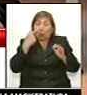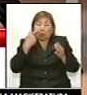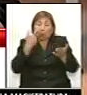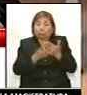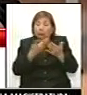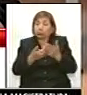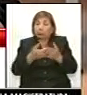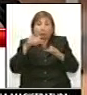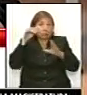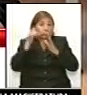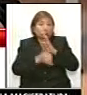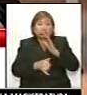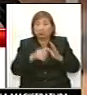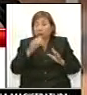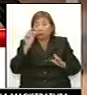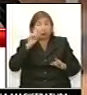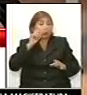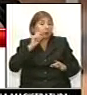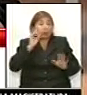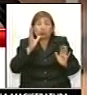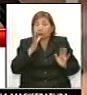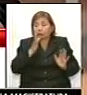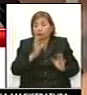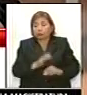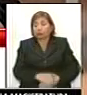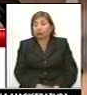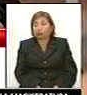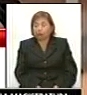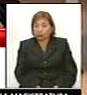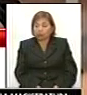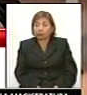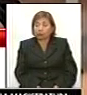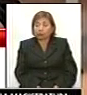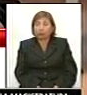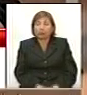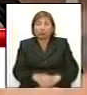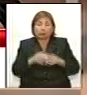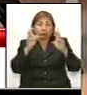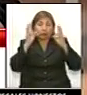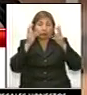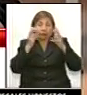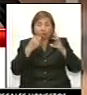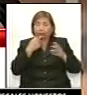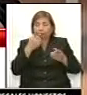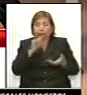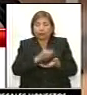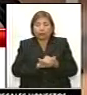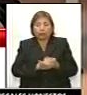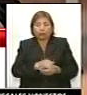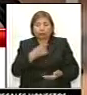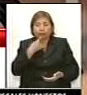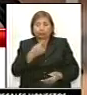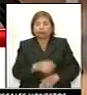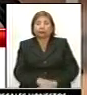de abuso sexual, en el caso de Jeffrey Daniel sí. Okay, pero era un tema que es